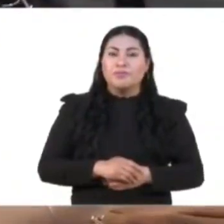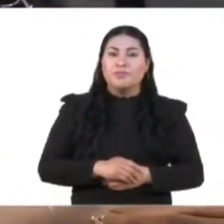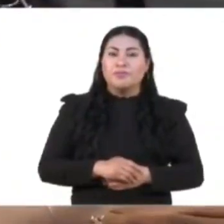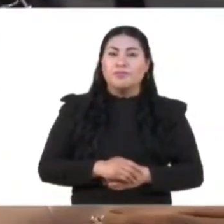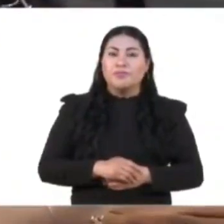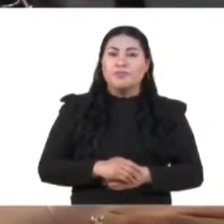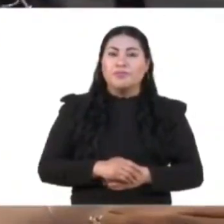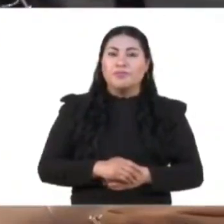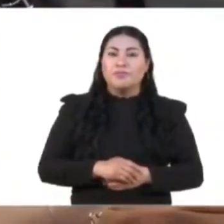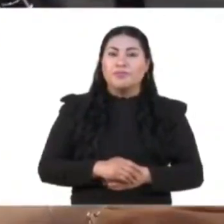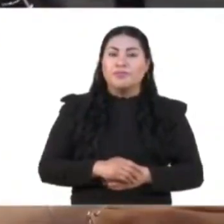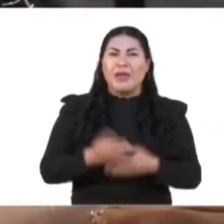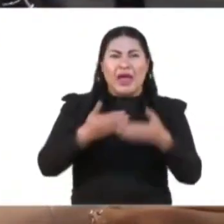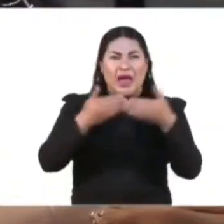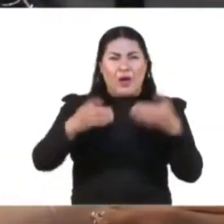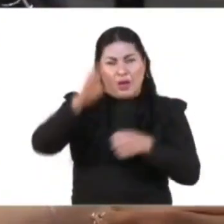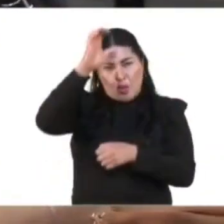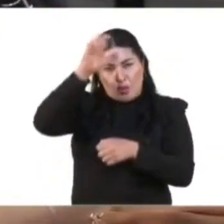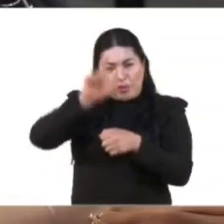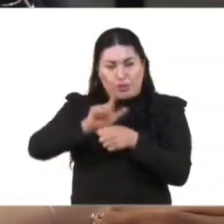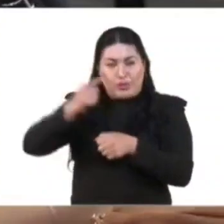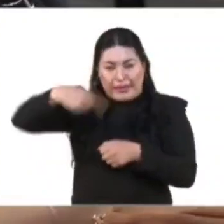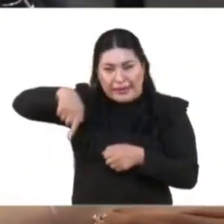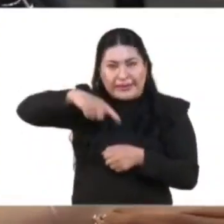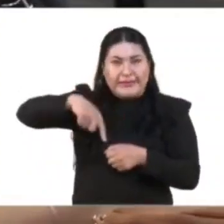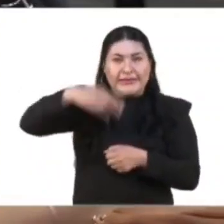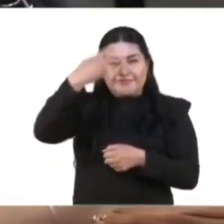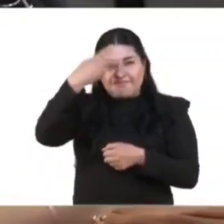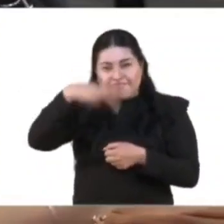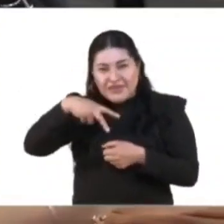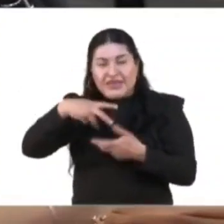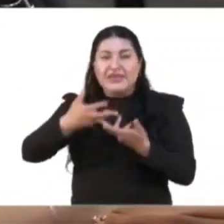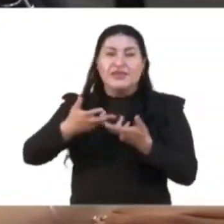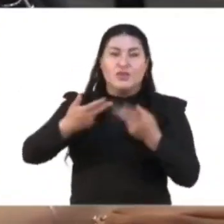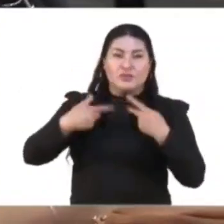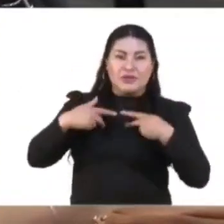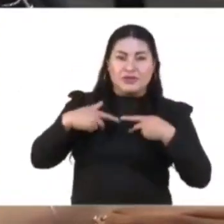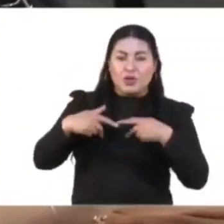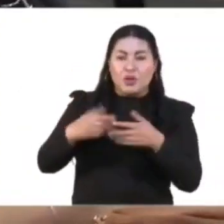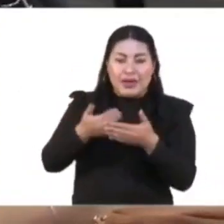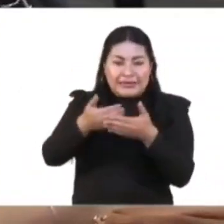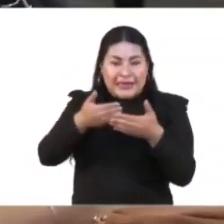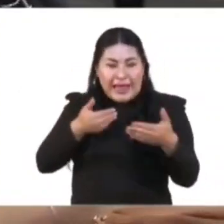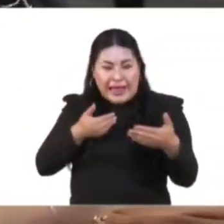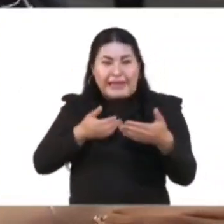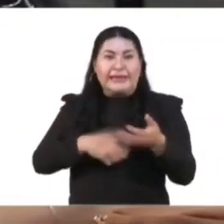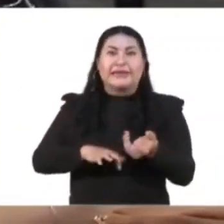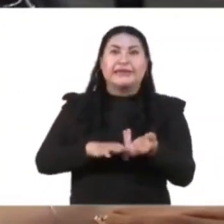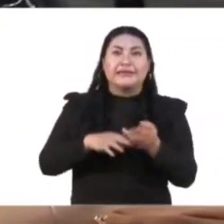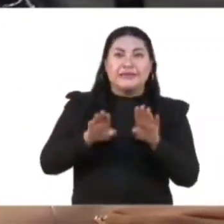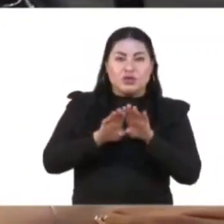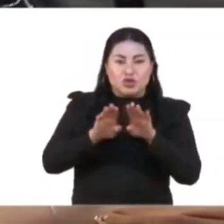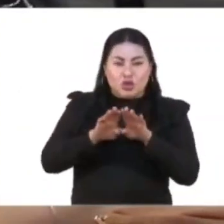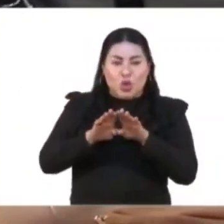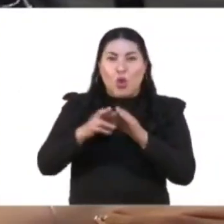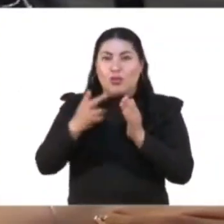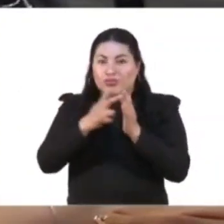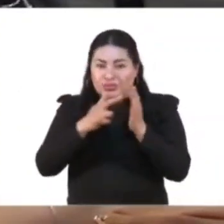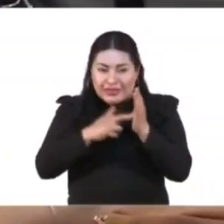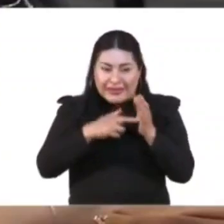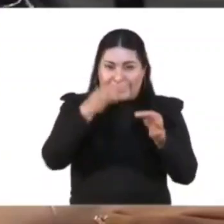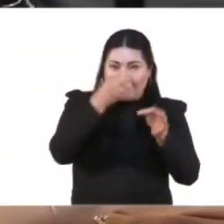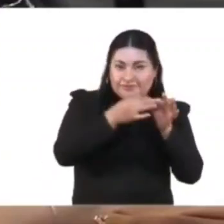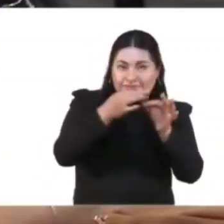evolucionado la cultura de protección civil aquí en los capitalinos? Bueno, a comparación digamos, de su